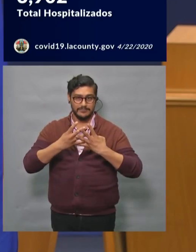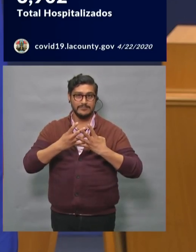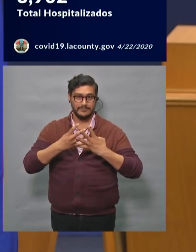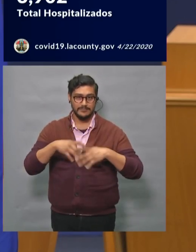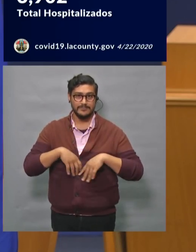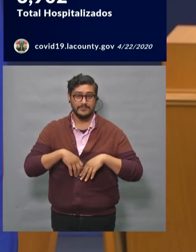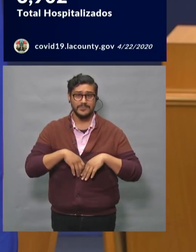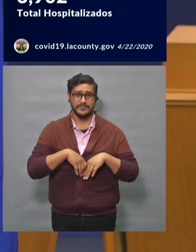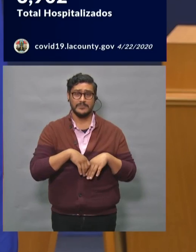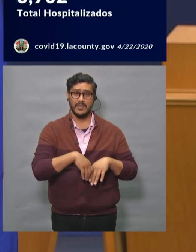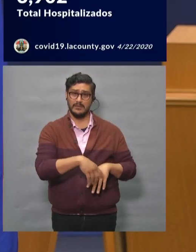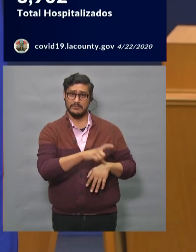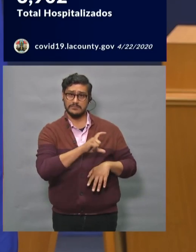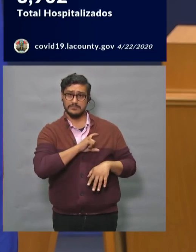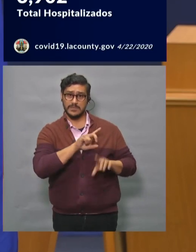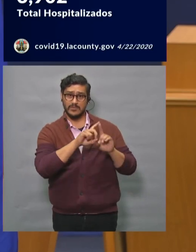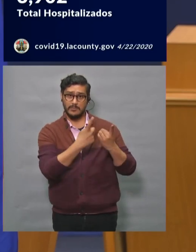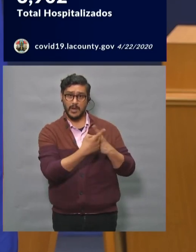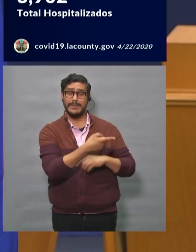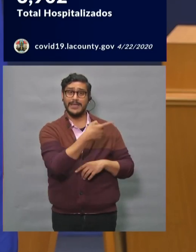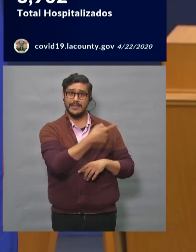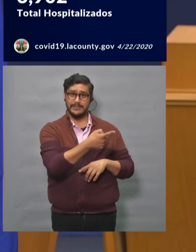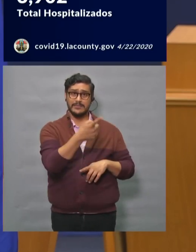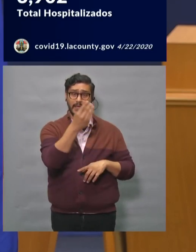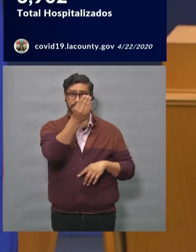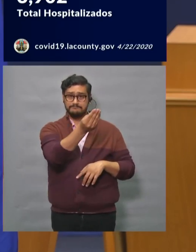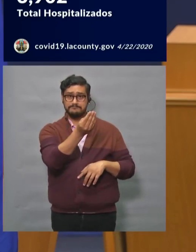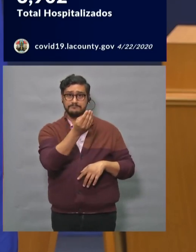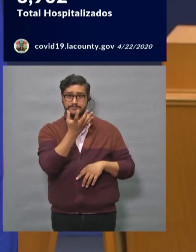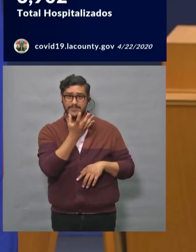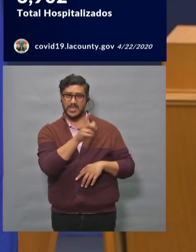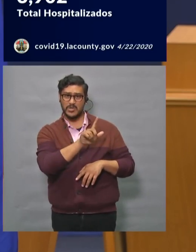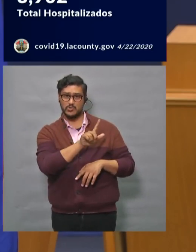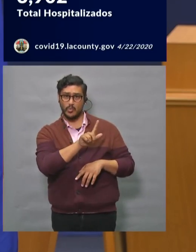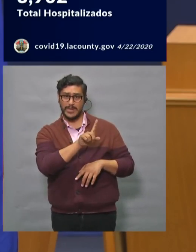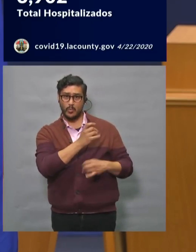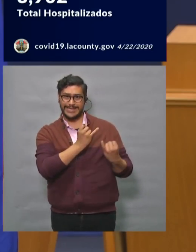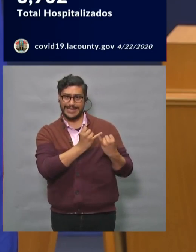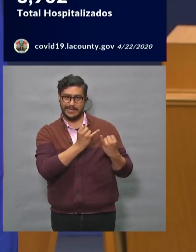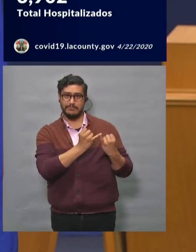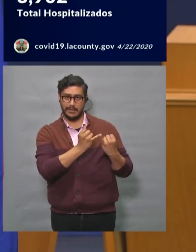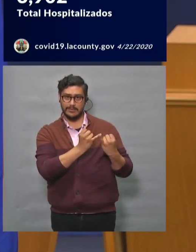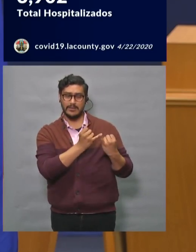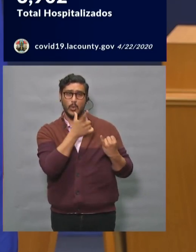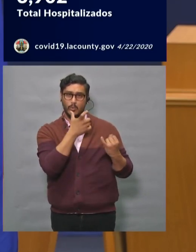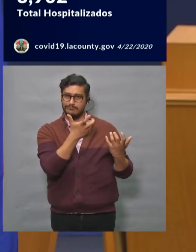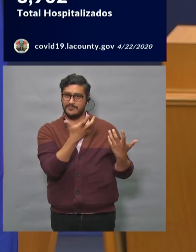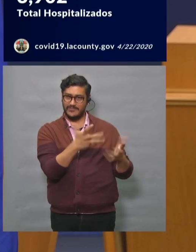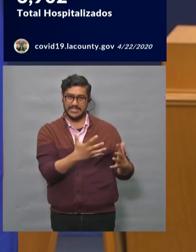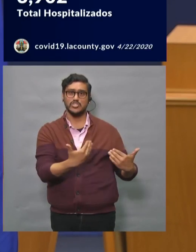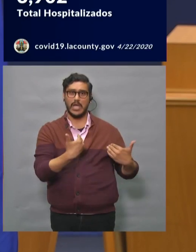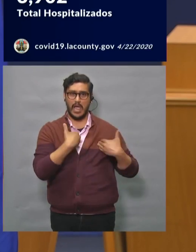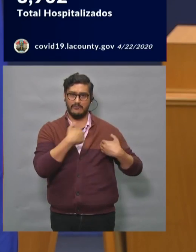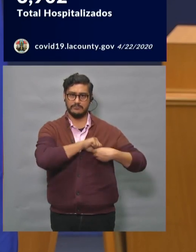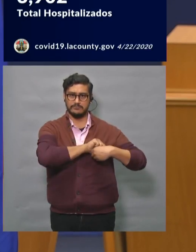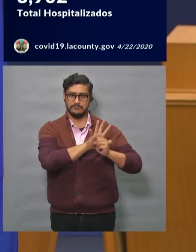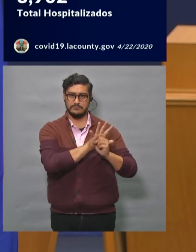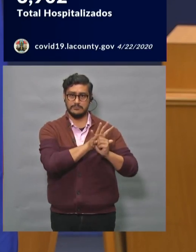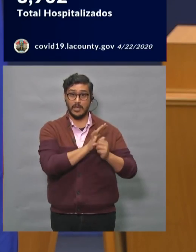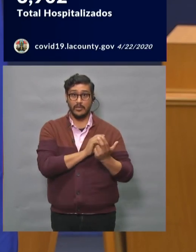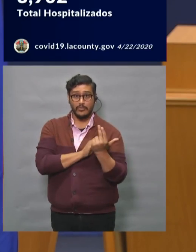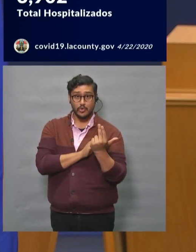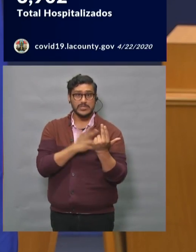La oficina del alguacil informa por sus instalaciones 21 reclusos que son positivos, 13 que